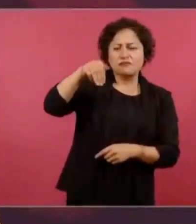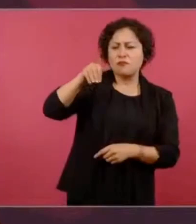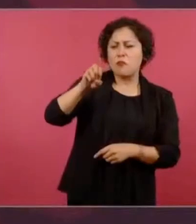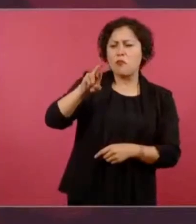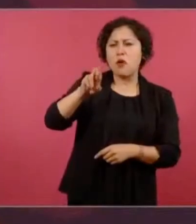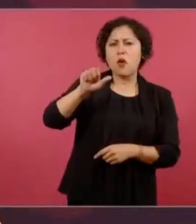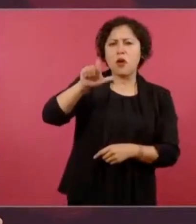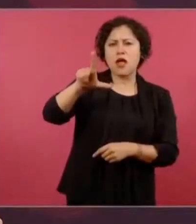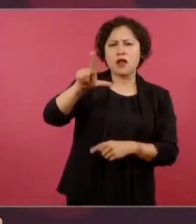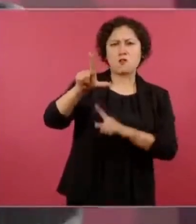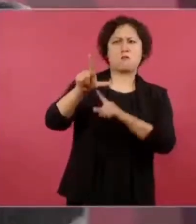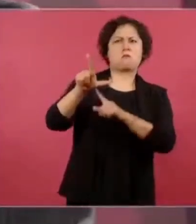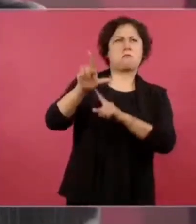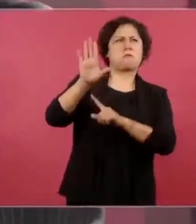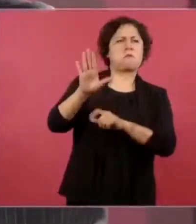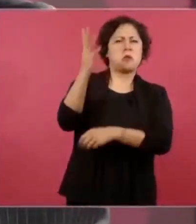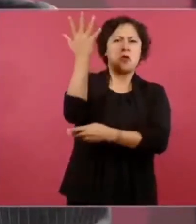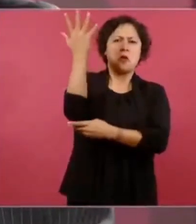pura